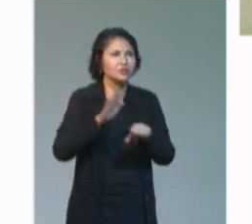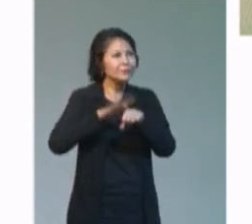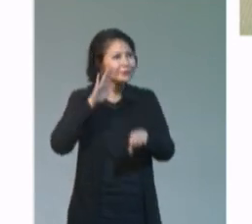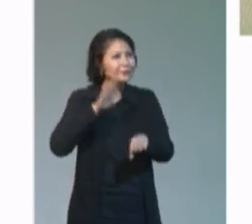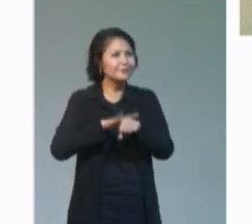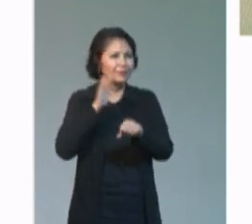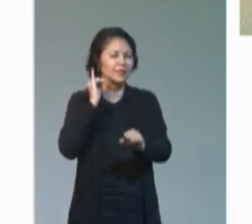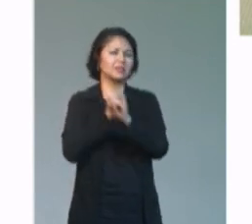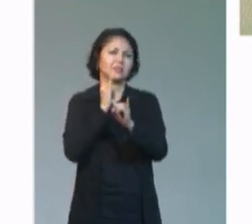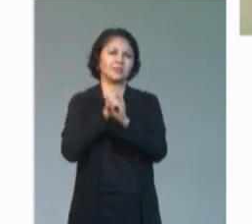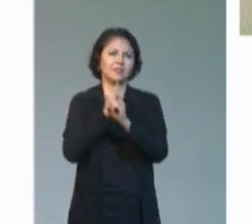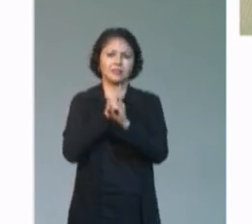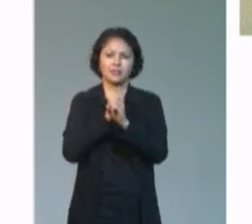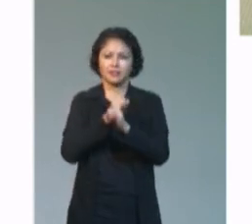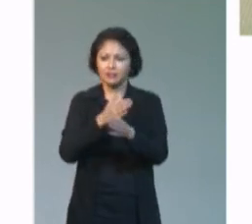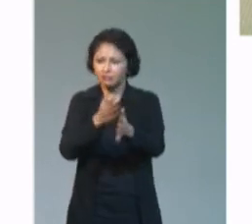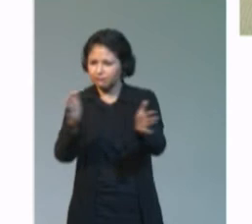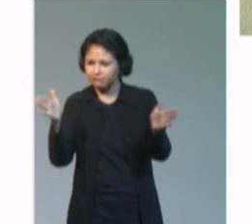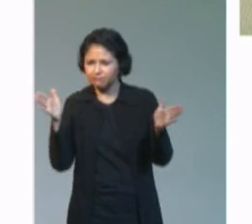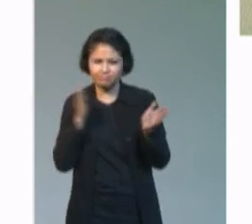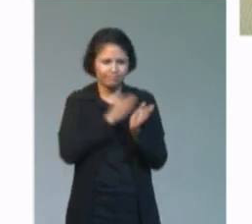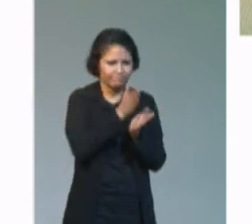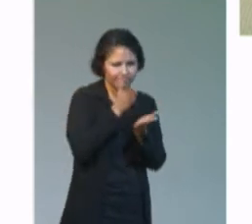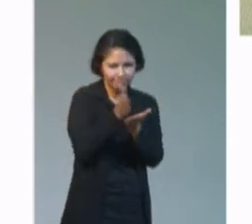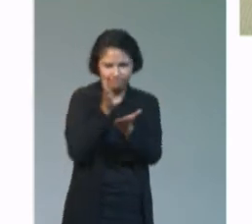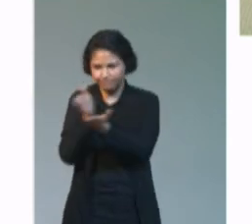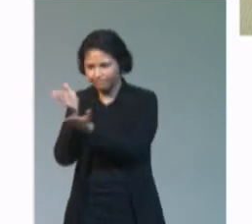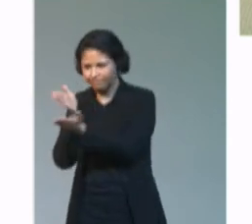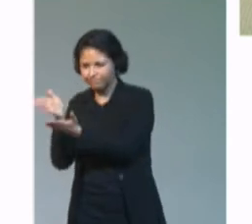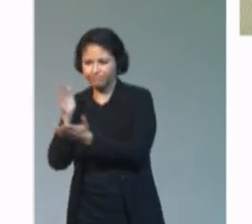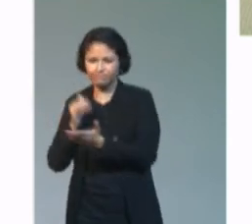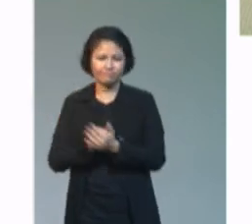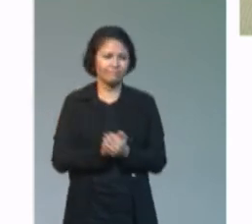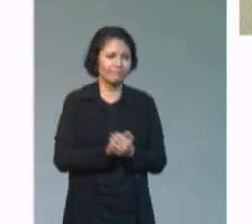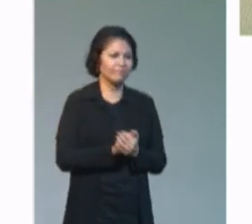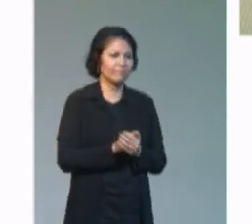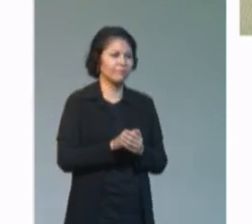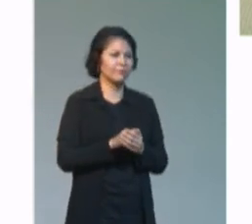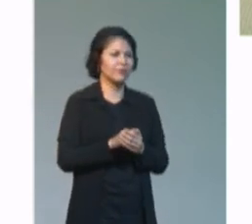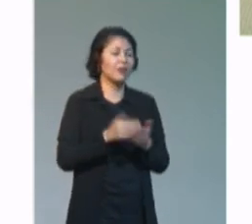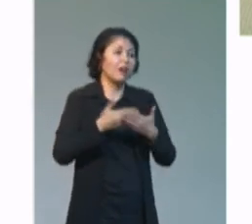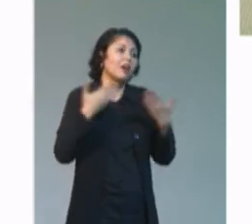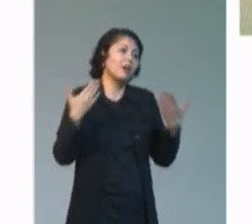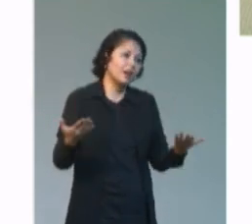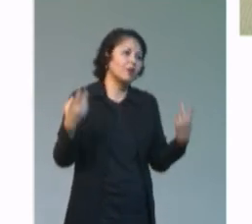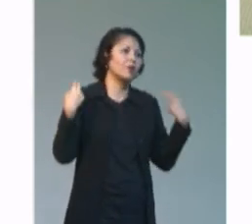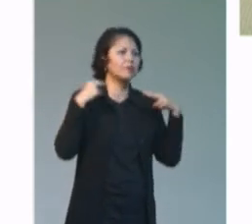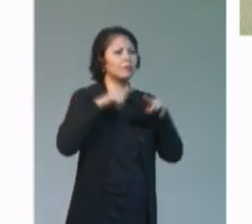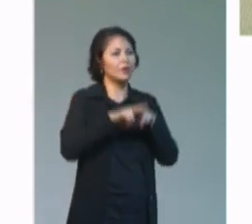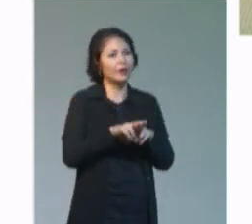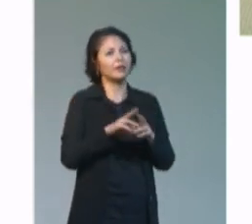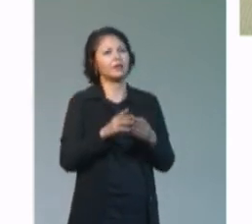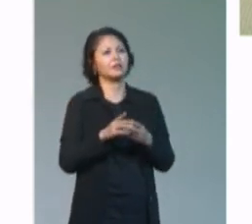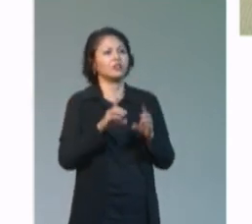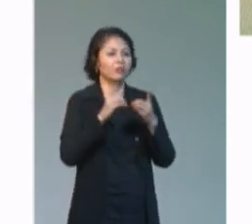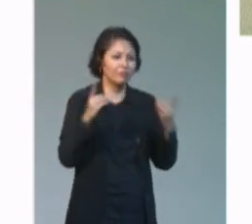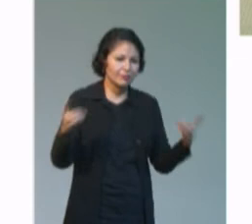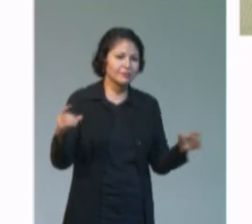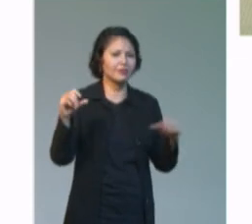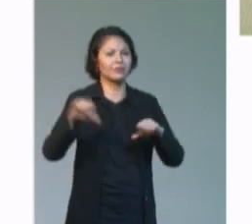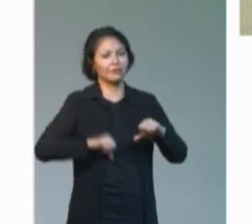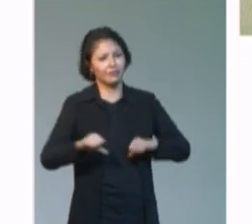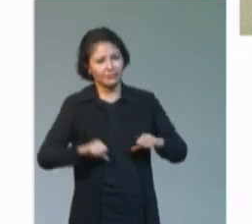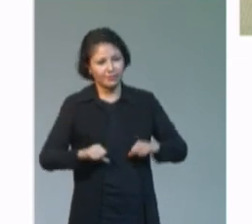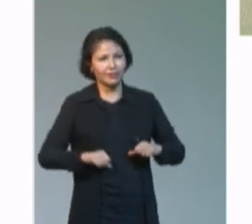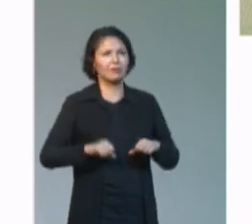el papel más significativo del docente desde mi punto de vista es el diseñador de situaciones mediadas de aprendizaje es ver qué